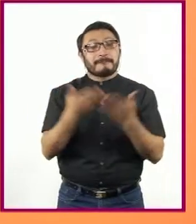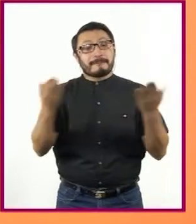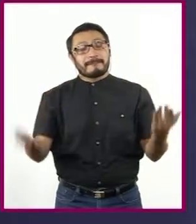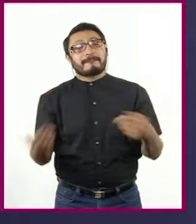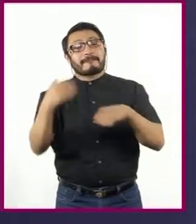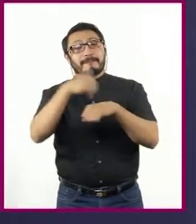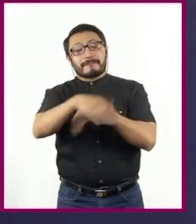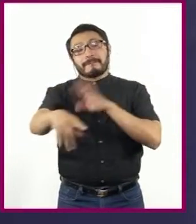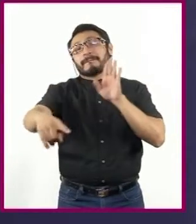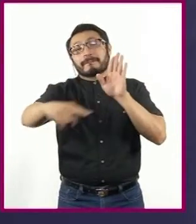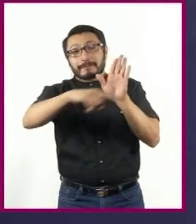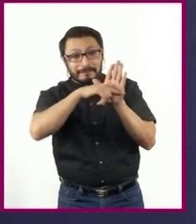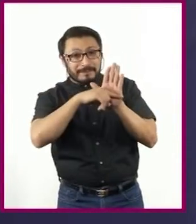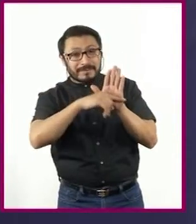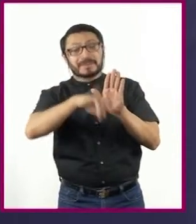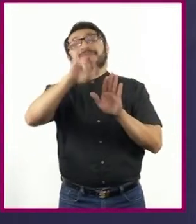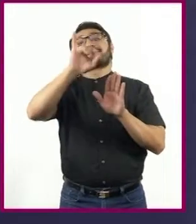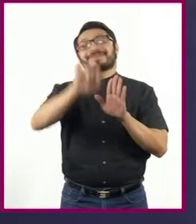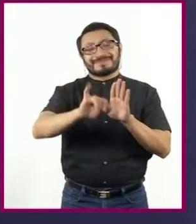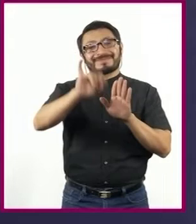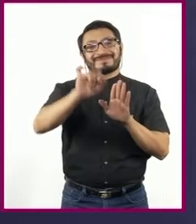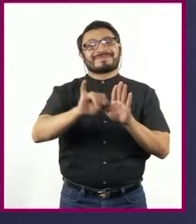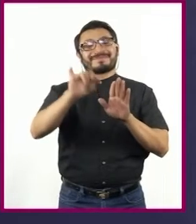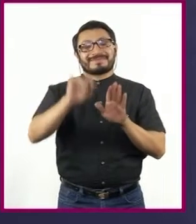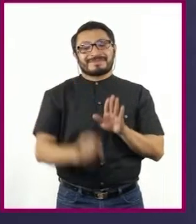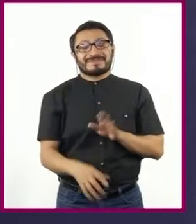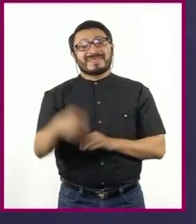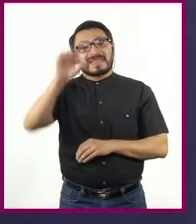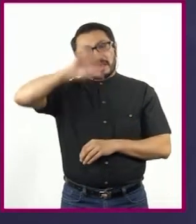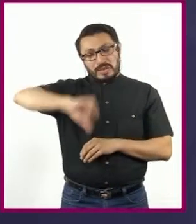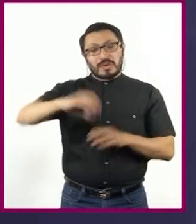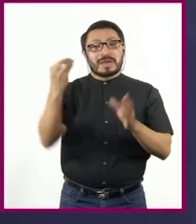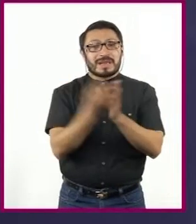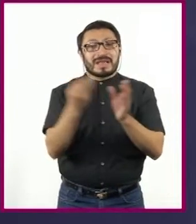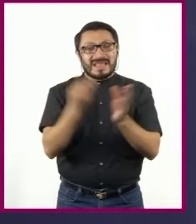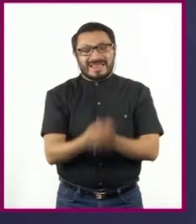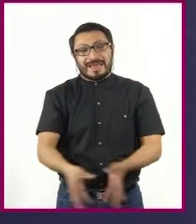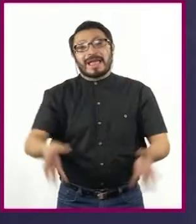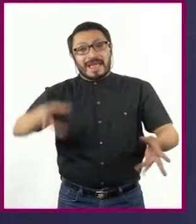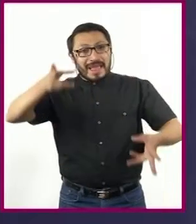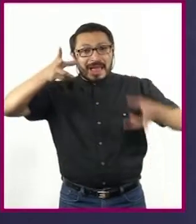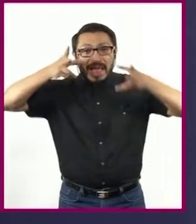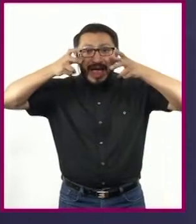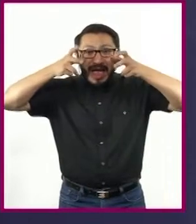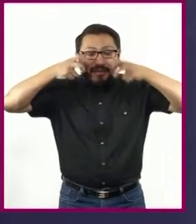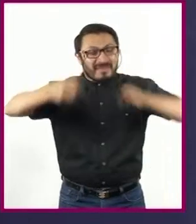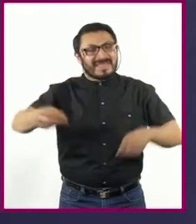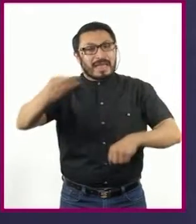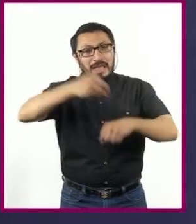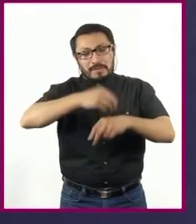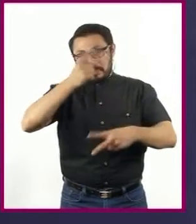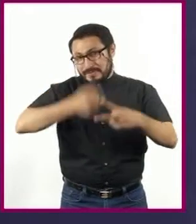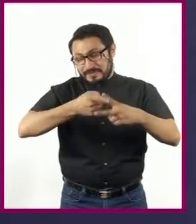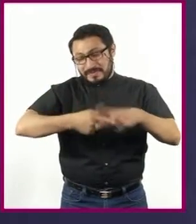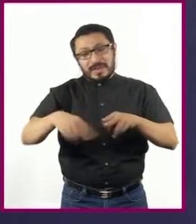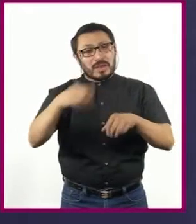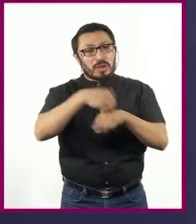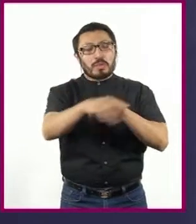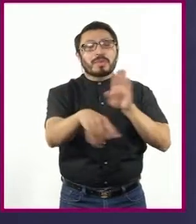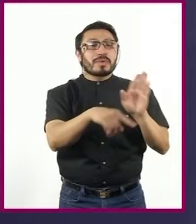negativos. Así es, Leslie. En esta sesión aprenderemos a plantear operaciones con números